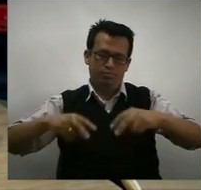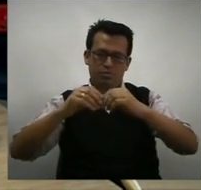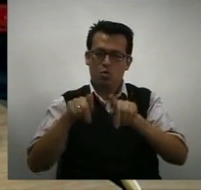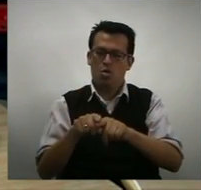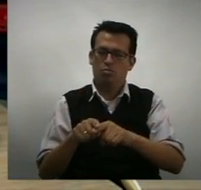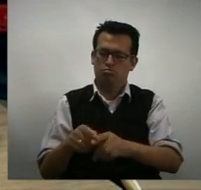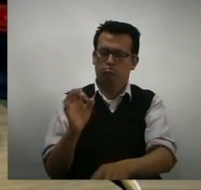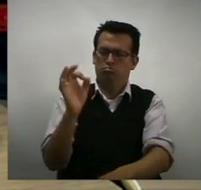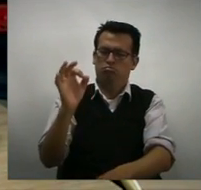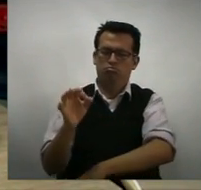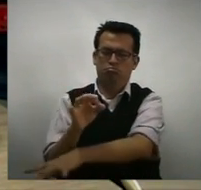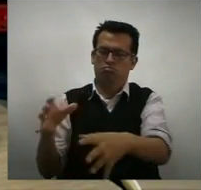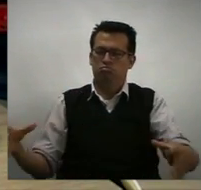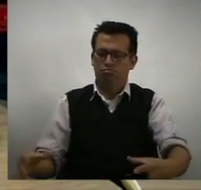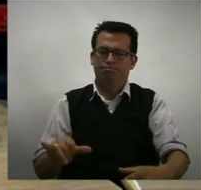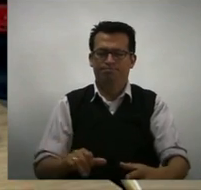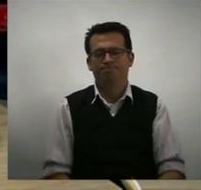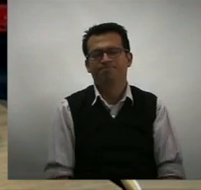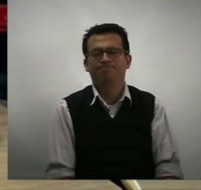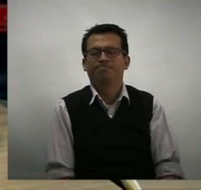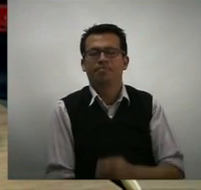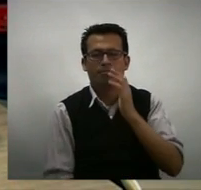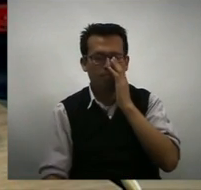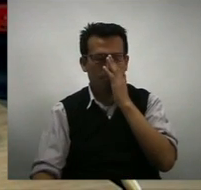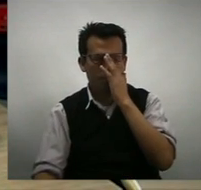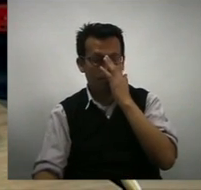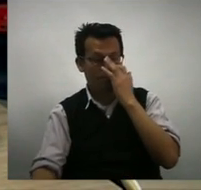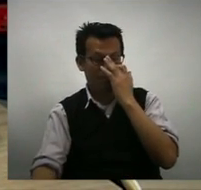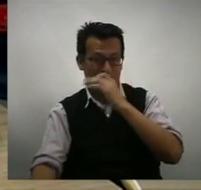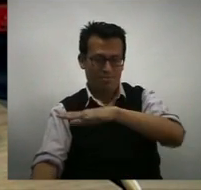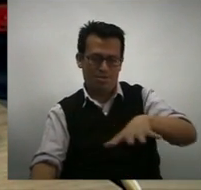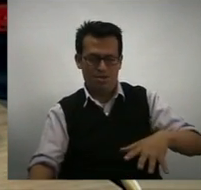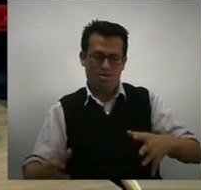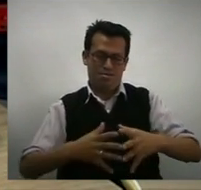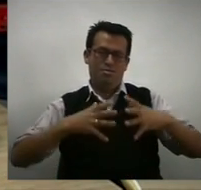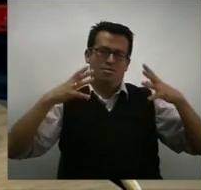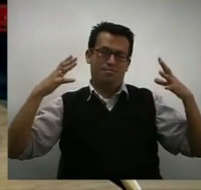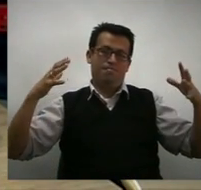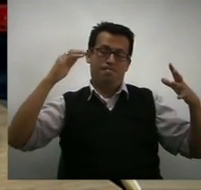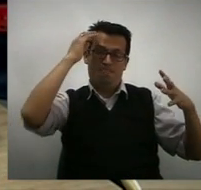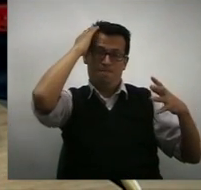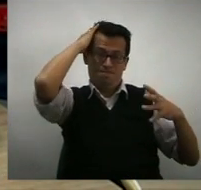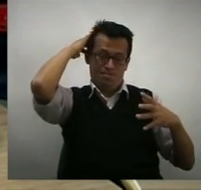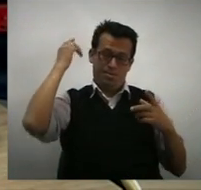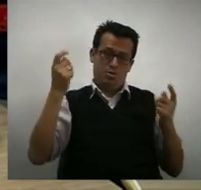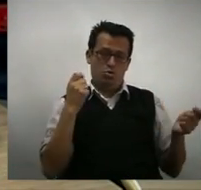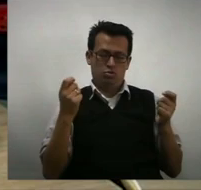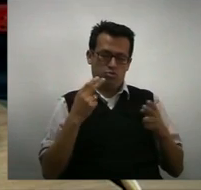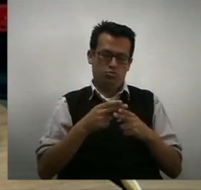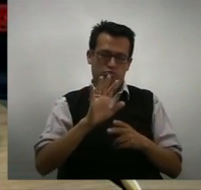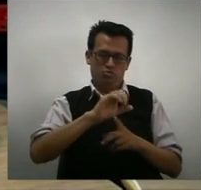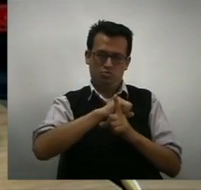carácter evangelizador es reconocido por el sujeto. El espaciómeno, como capilaridad de control